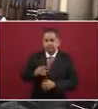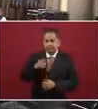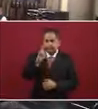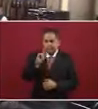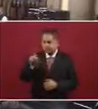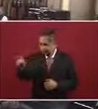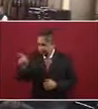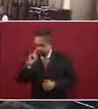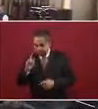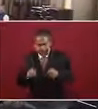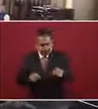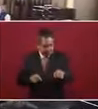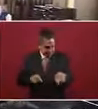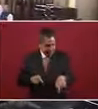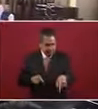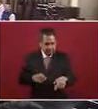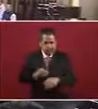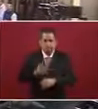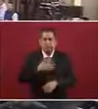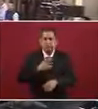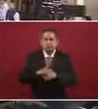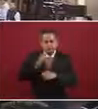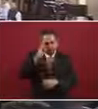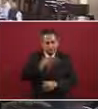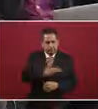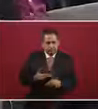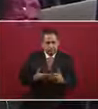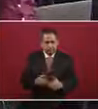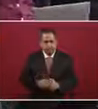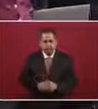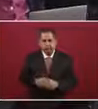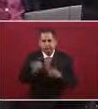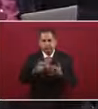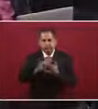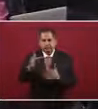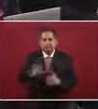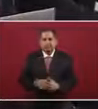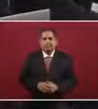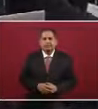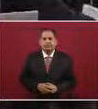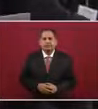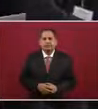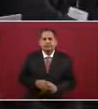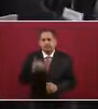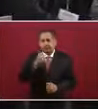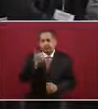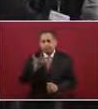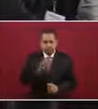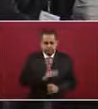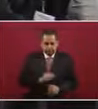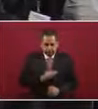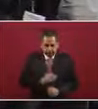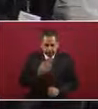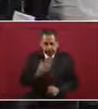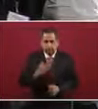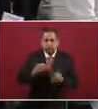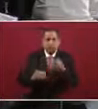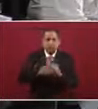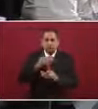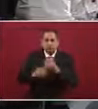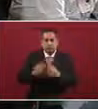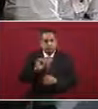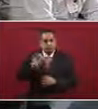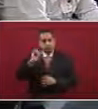mañana. Buenos días, señor presidente. Muchísimas gracias y felicitaciones. Todos son